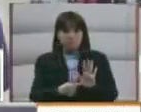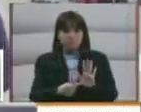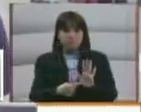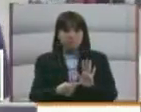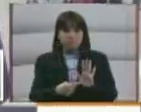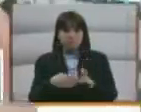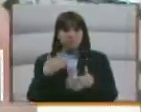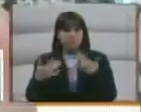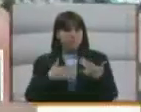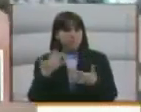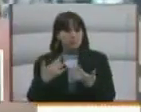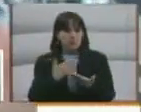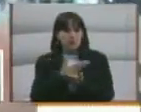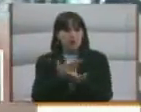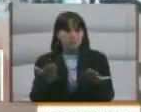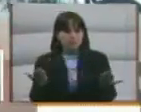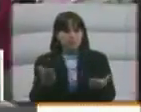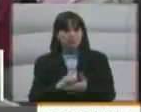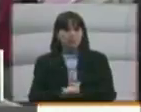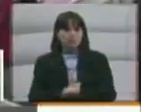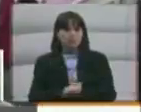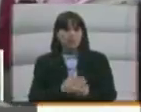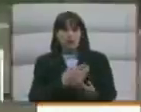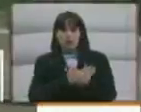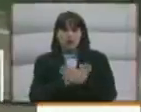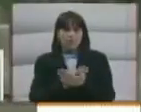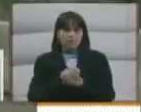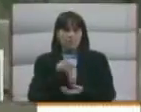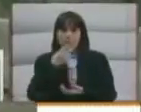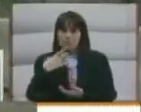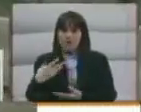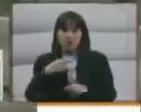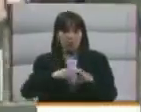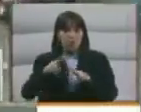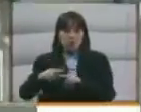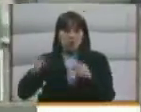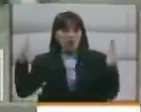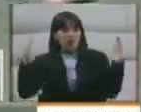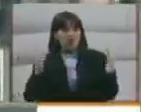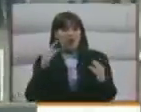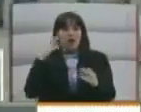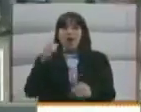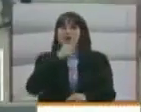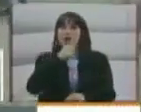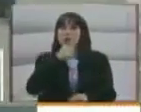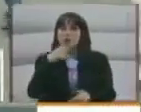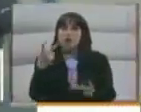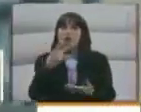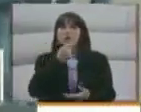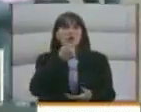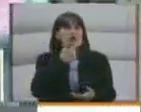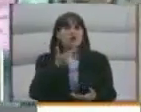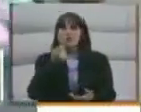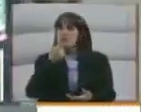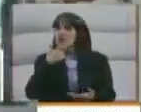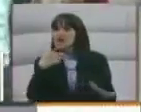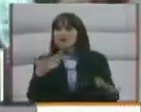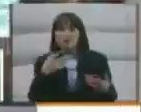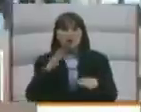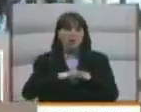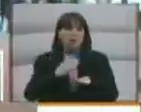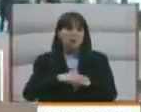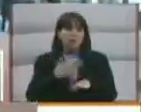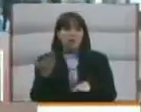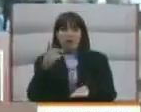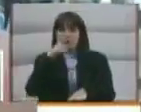actividades para ellos. Maravilloso. Todo esto está bello. Hasta los niños vienen, ay, abuela, esto sí está lindo, esto está bello. Claro, porque tenían tiempo que ellos no venían